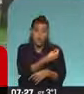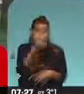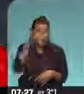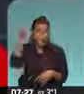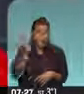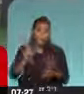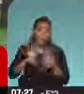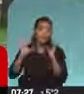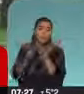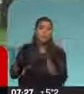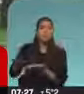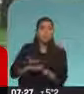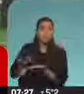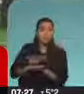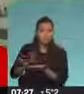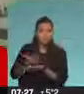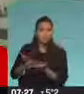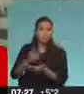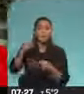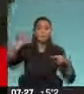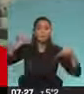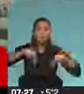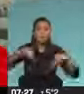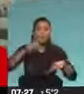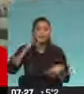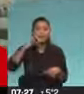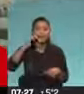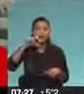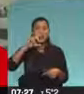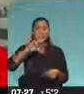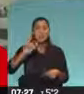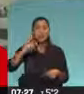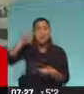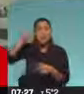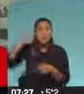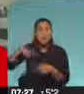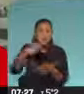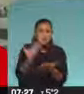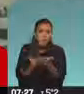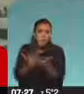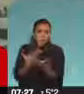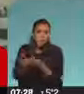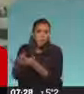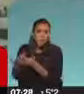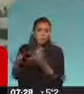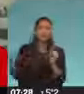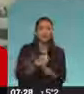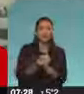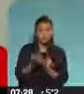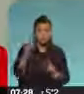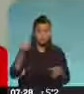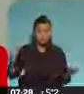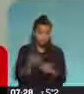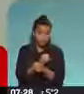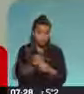registra en el mundo. Fue producida por el Instituto Gamaleya de Moscú después de ensayos abreviados.